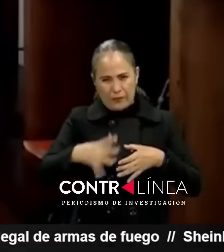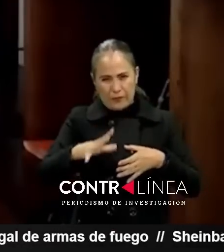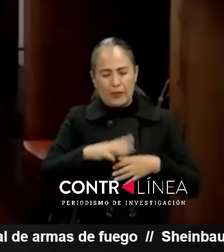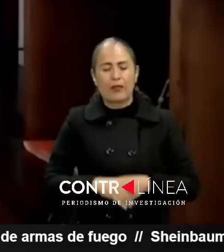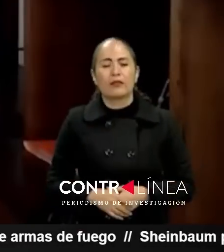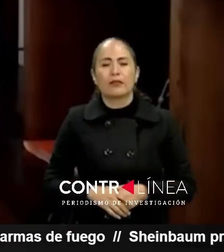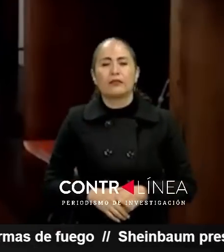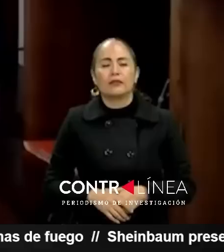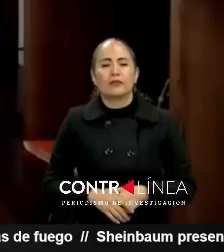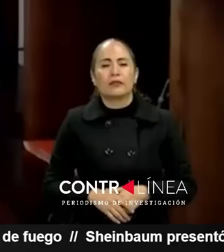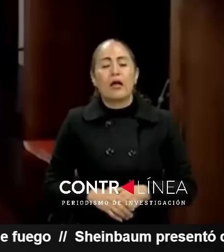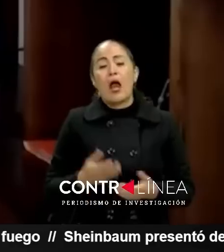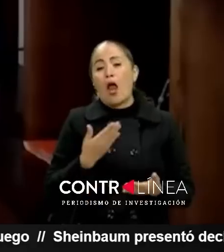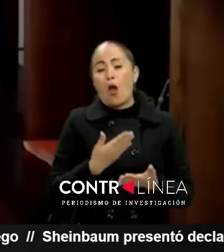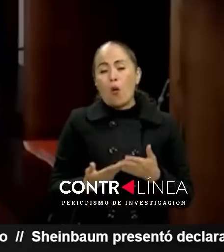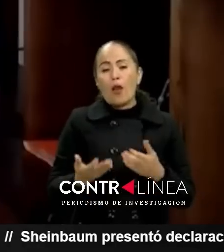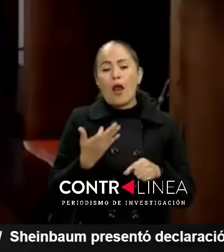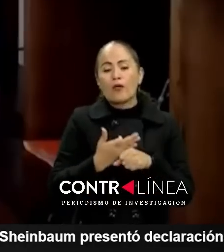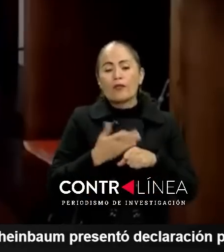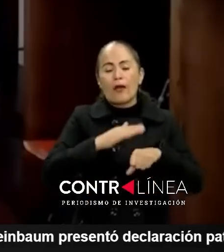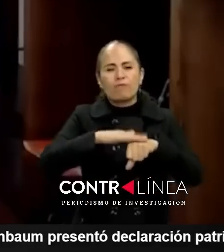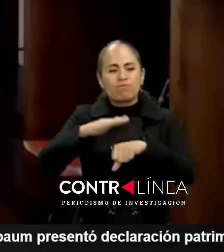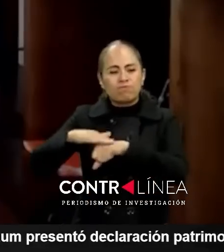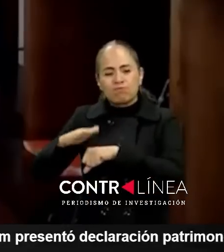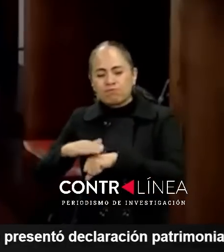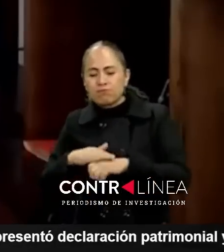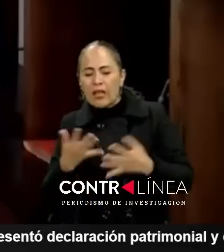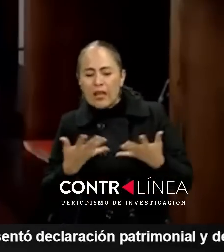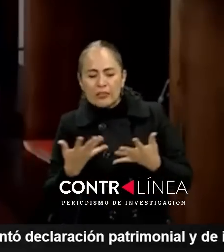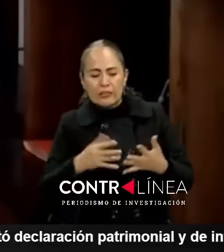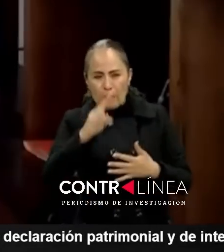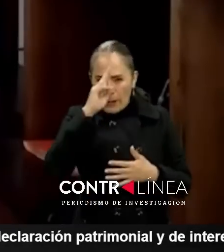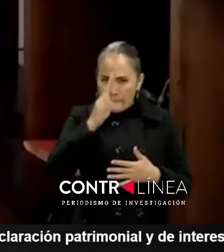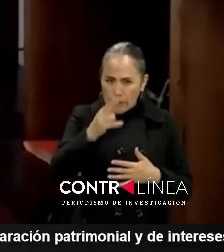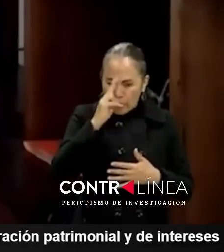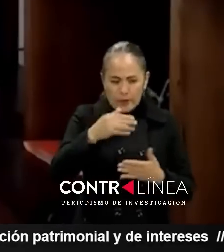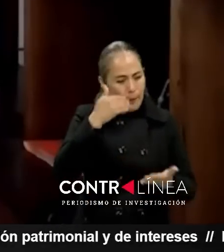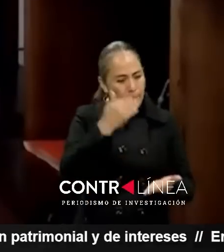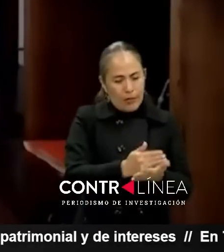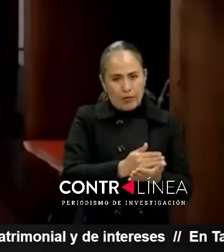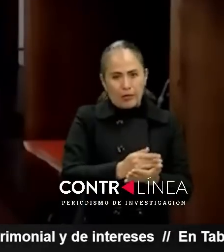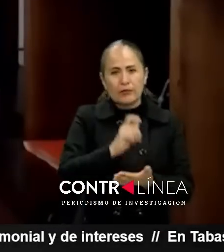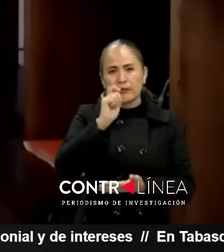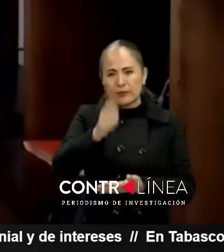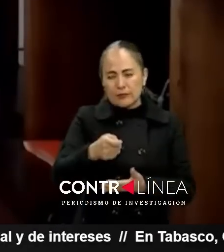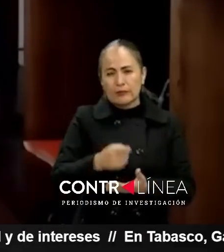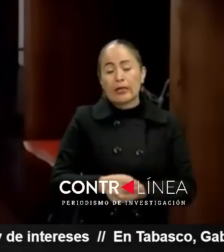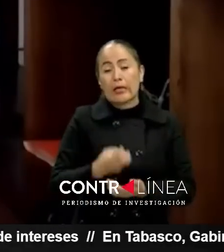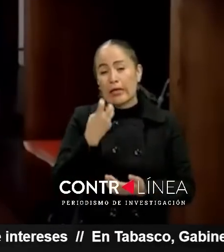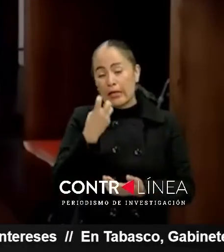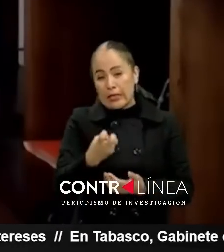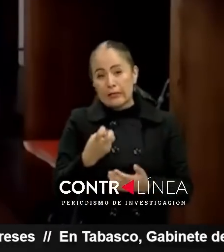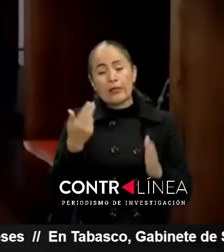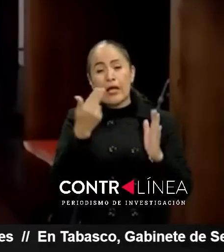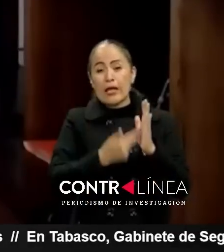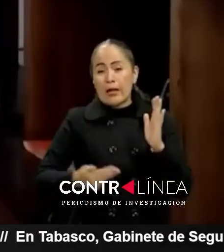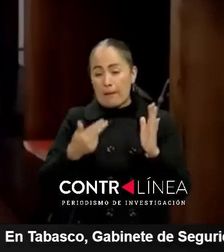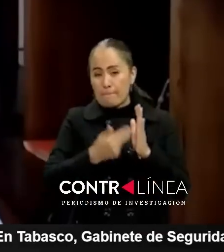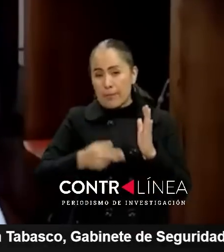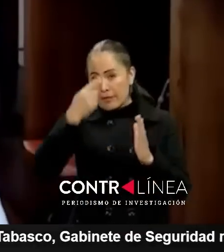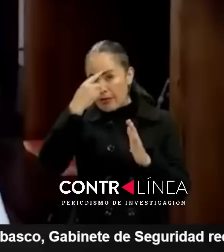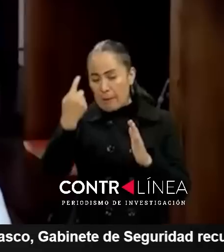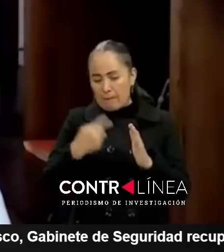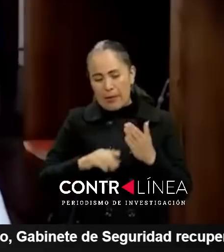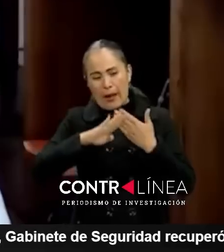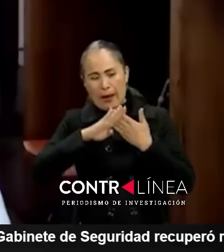medidas cautelares que hoy discutimos, en su vertiente inhibitoria, deben entenderse como una herramienta indispensable para